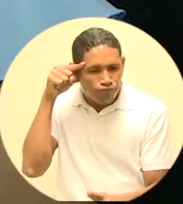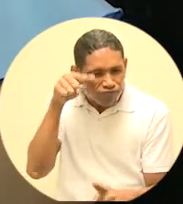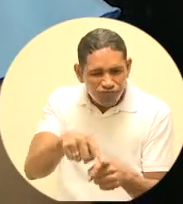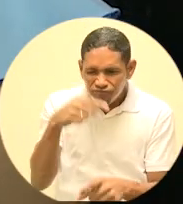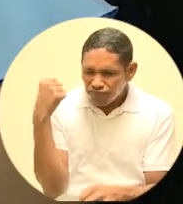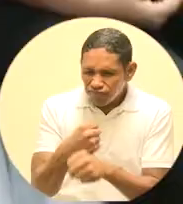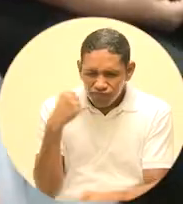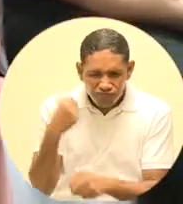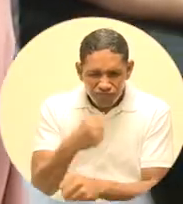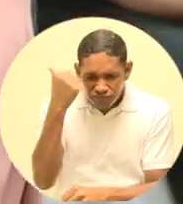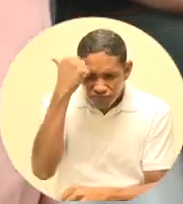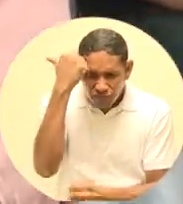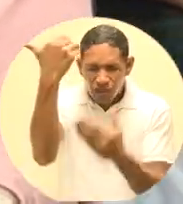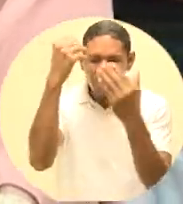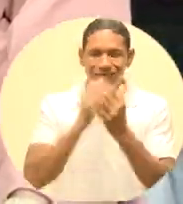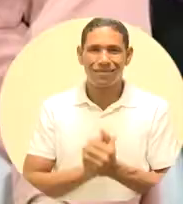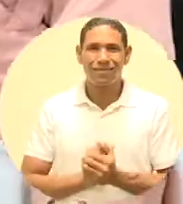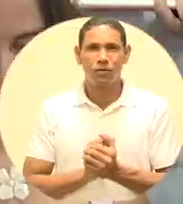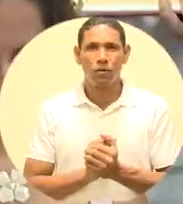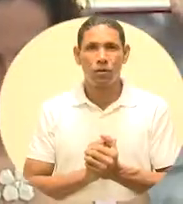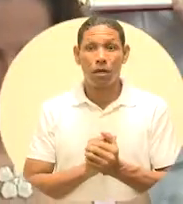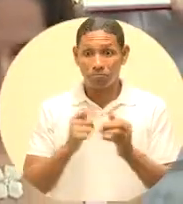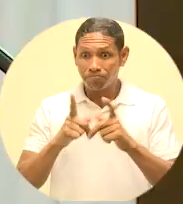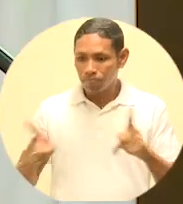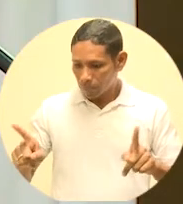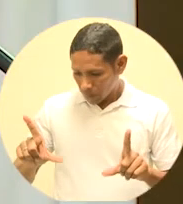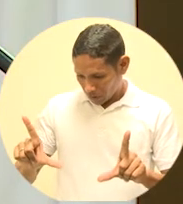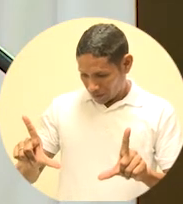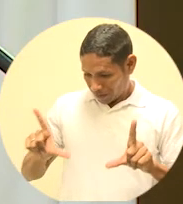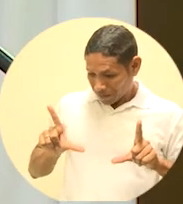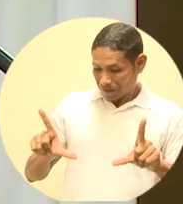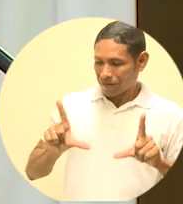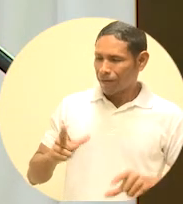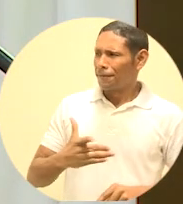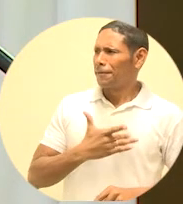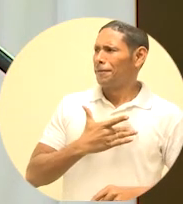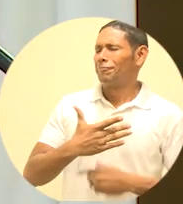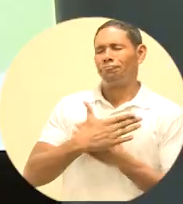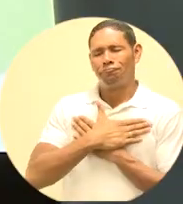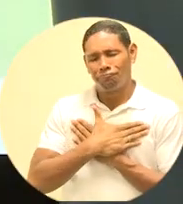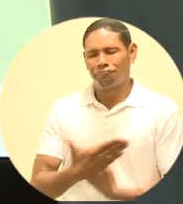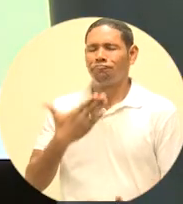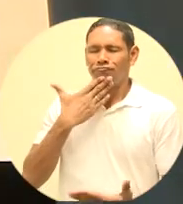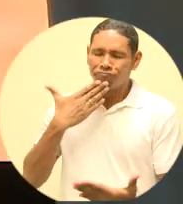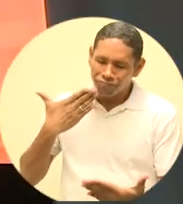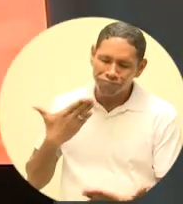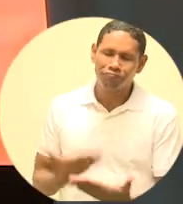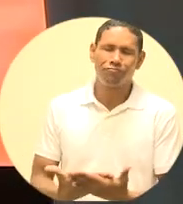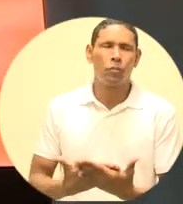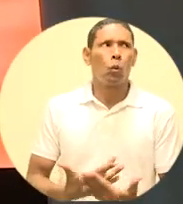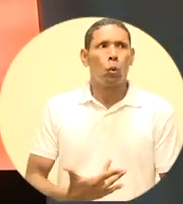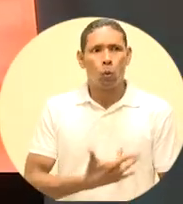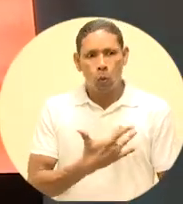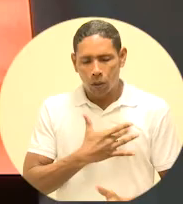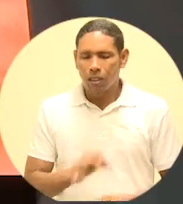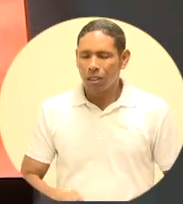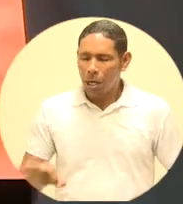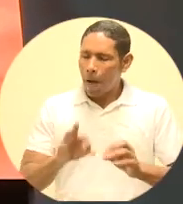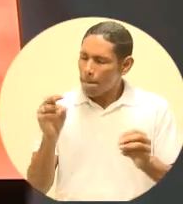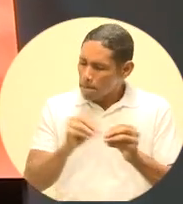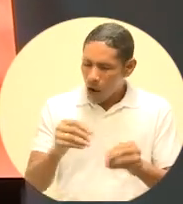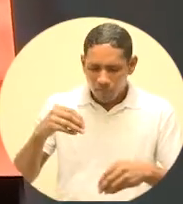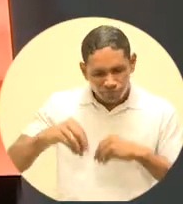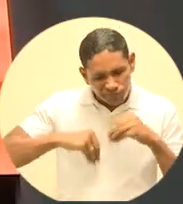dedicación a los profes. Los homenajeados y sus familiares expresaron profundo agradecimiento por este acto conmemorativo que los impulsa a